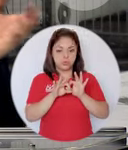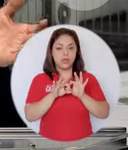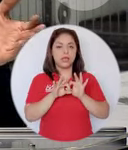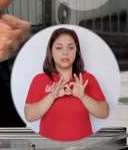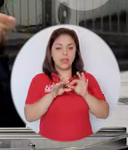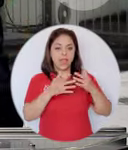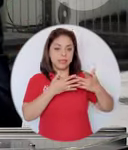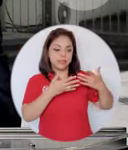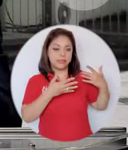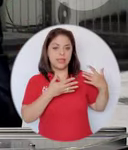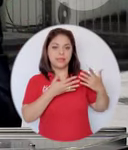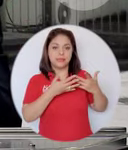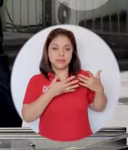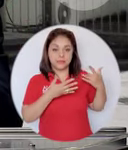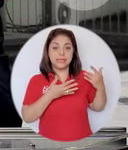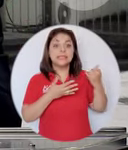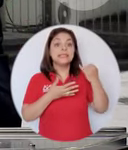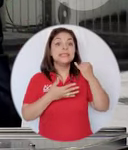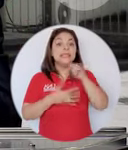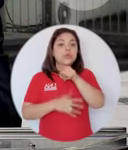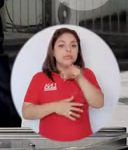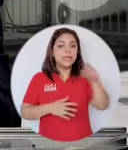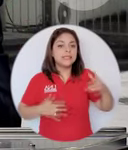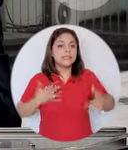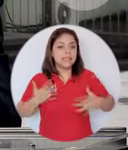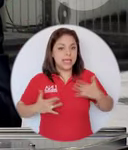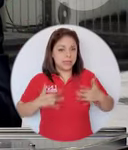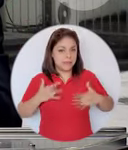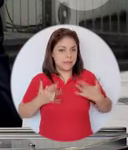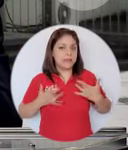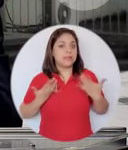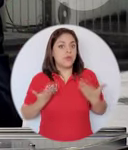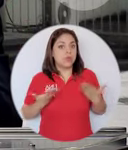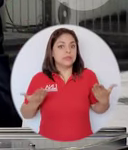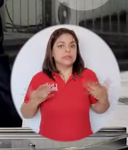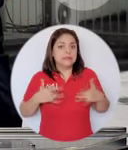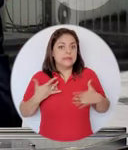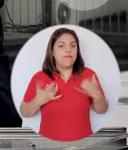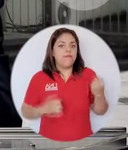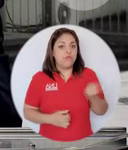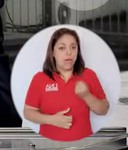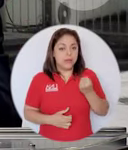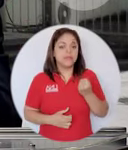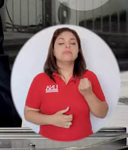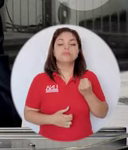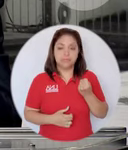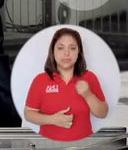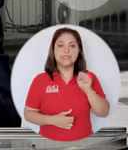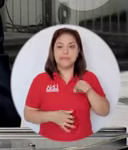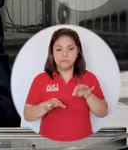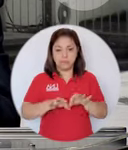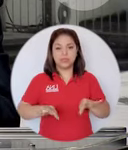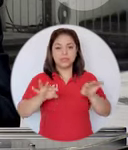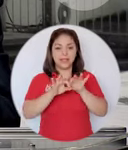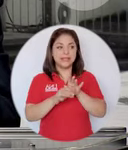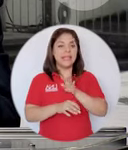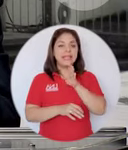ser importante solo si las manifestaciones son importantes. Y esas manifestaciones ahora sí están